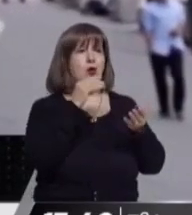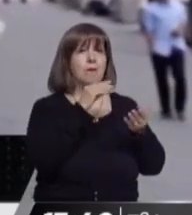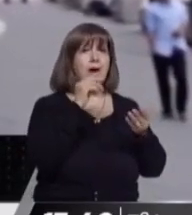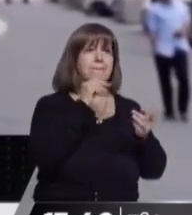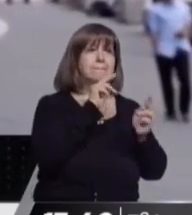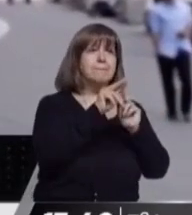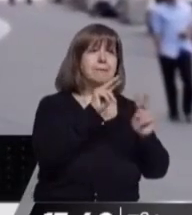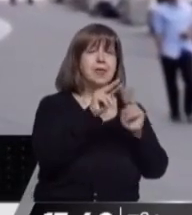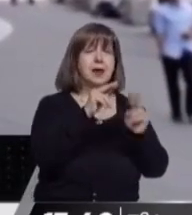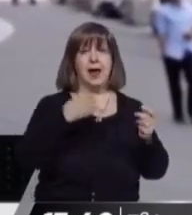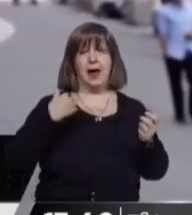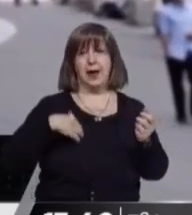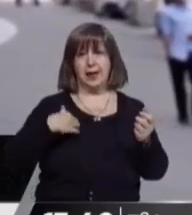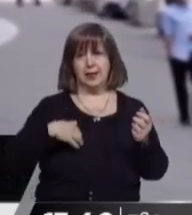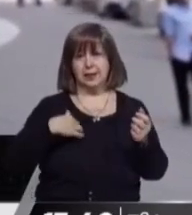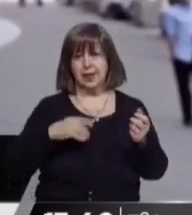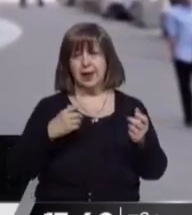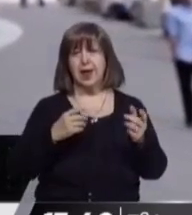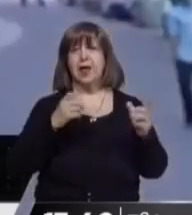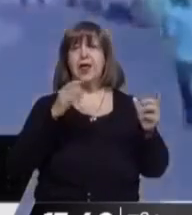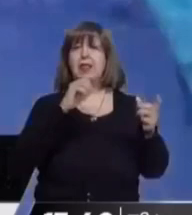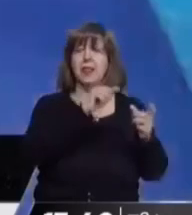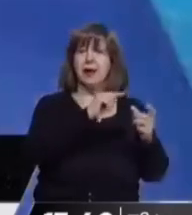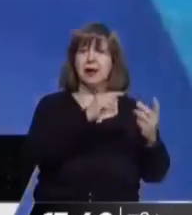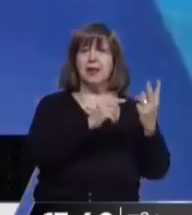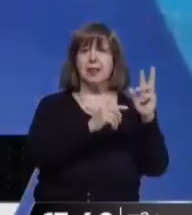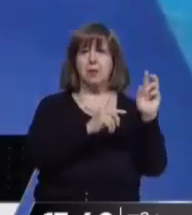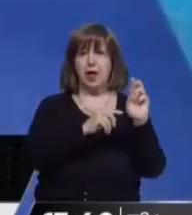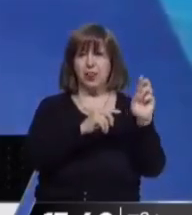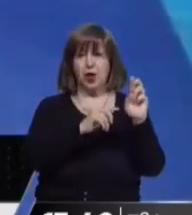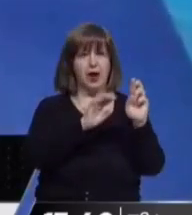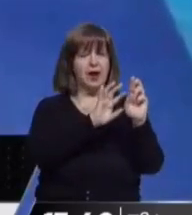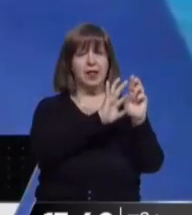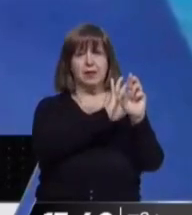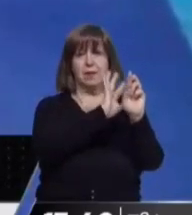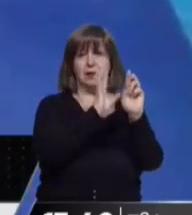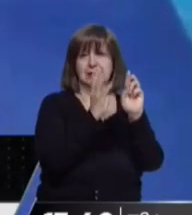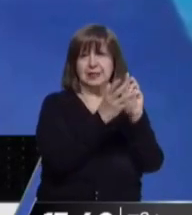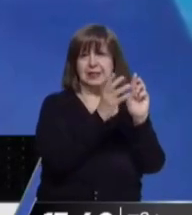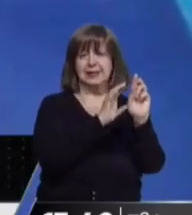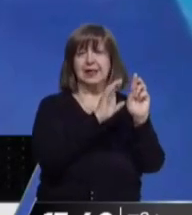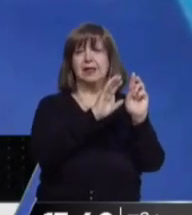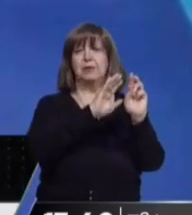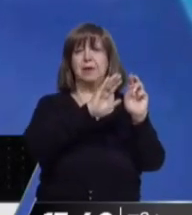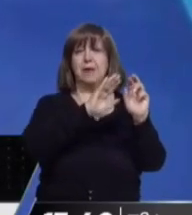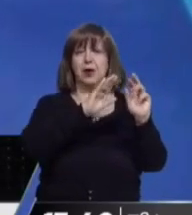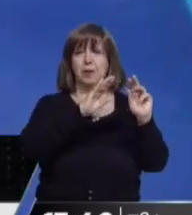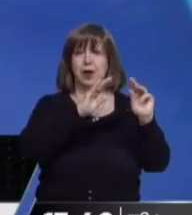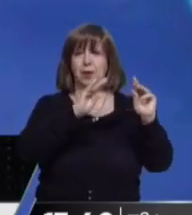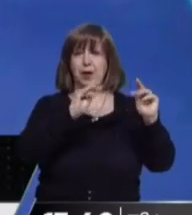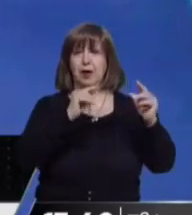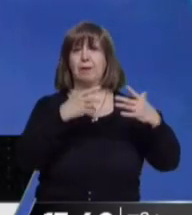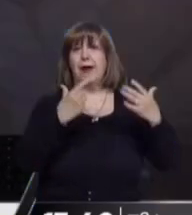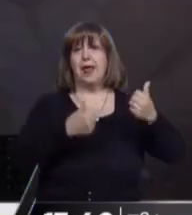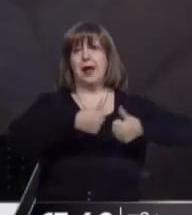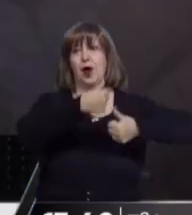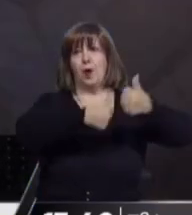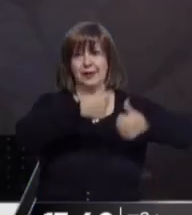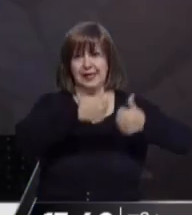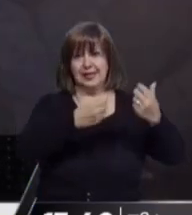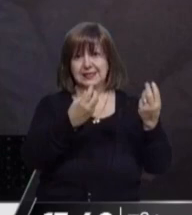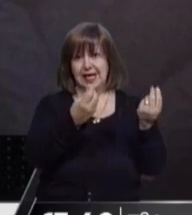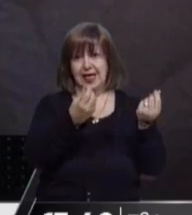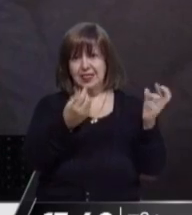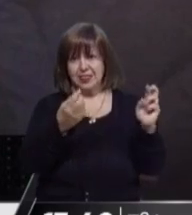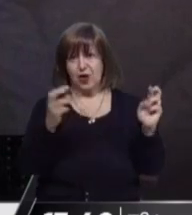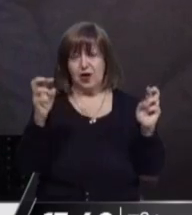que hablaron de un desarme gradual del cepo cambiario como paso previo al esquema de competencia de monedas. El personal